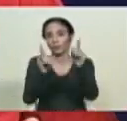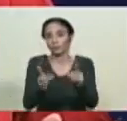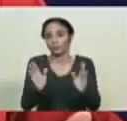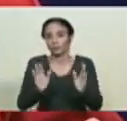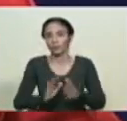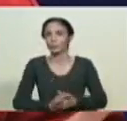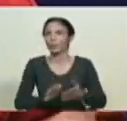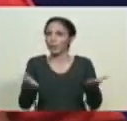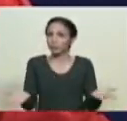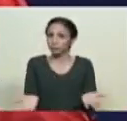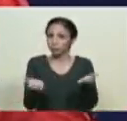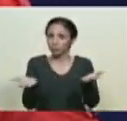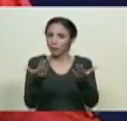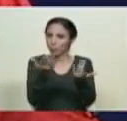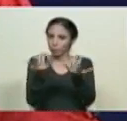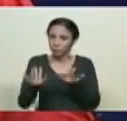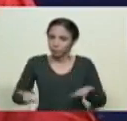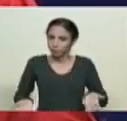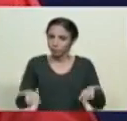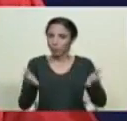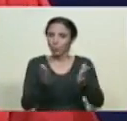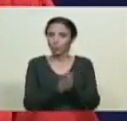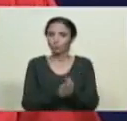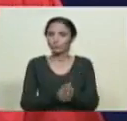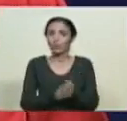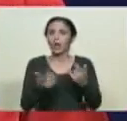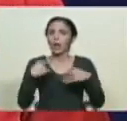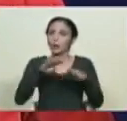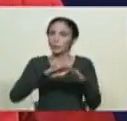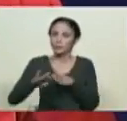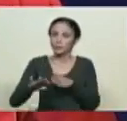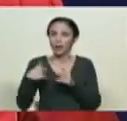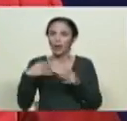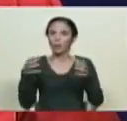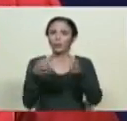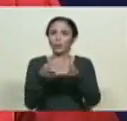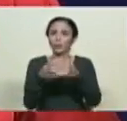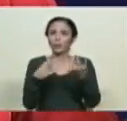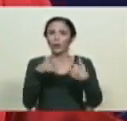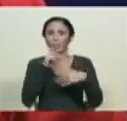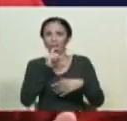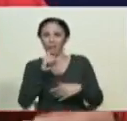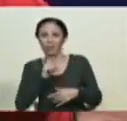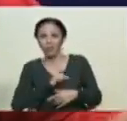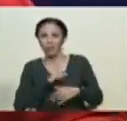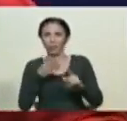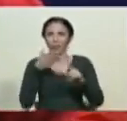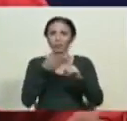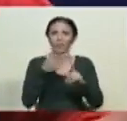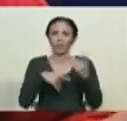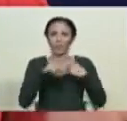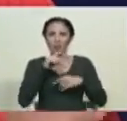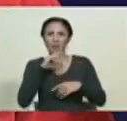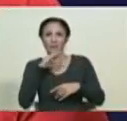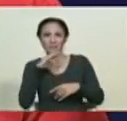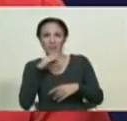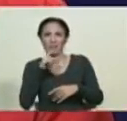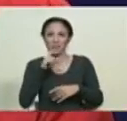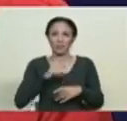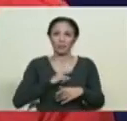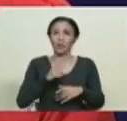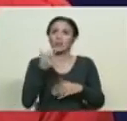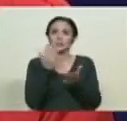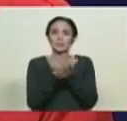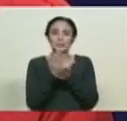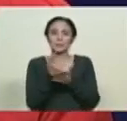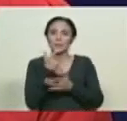Entonces vamos, vamos pues. De una vez dejen a un lado la agenda golpista y demuestren, ustedes son mayoría, viven diciendo que son mayoría